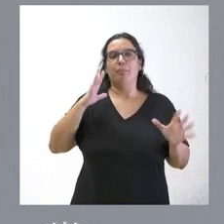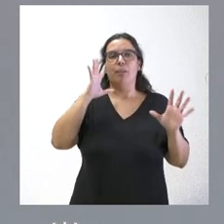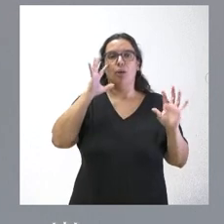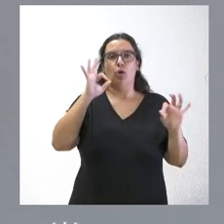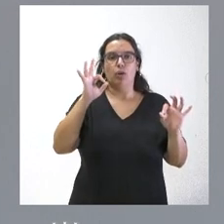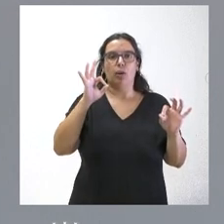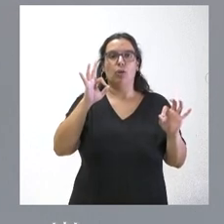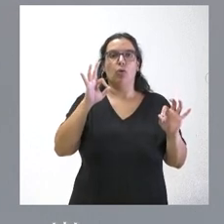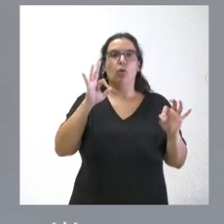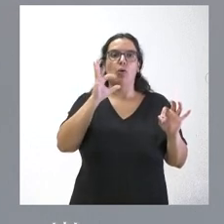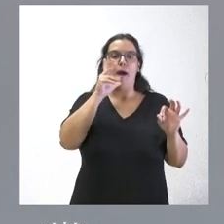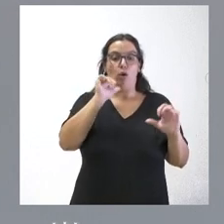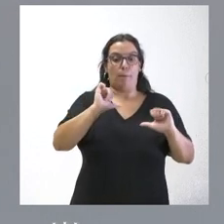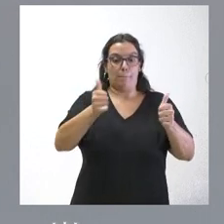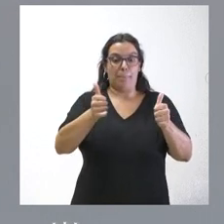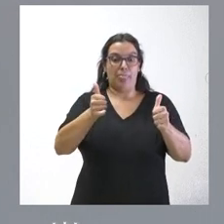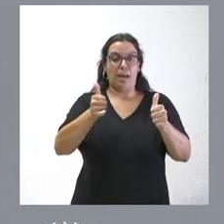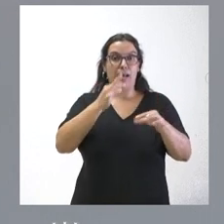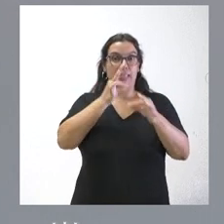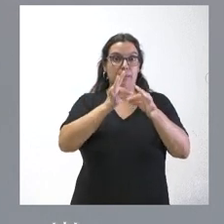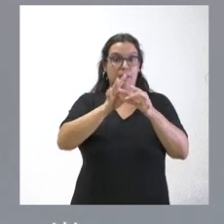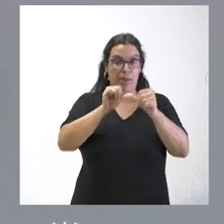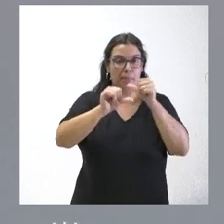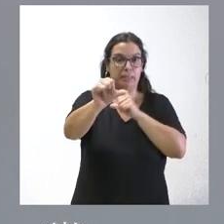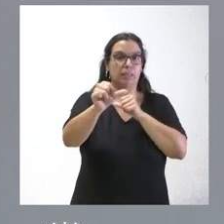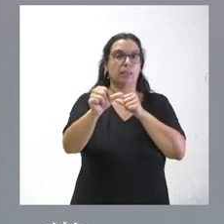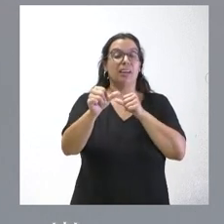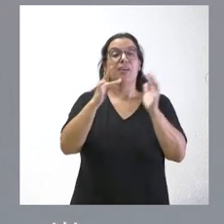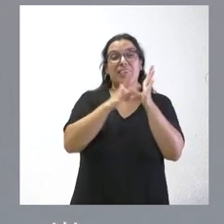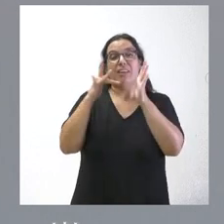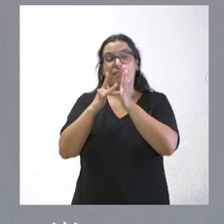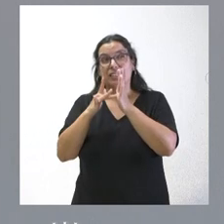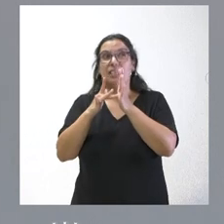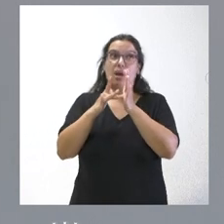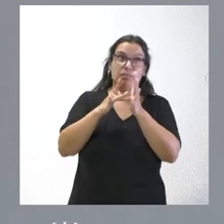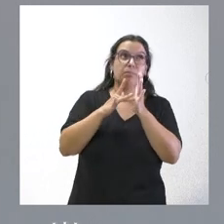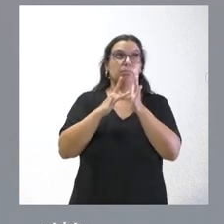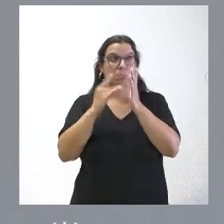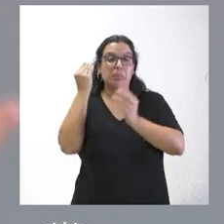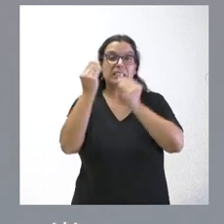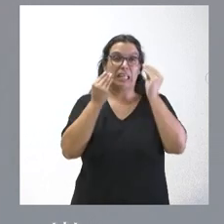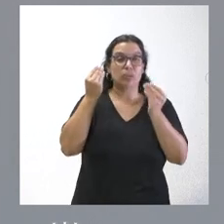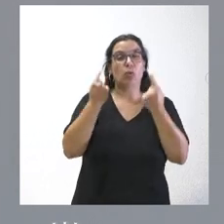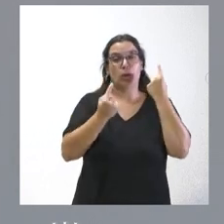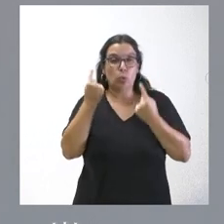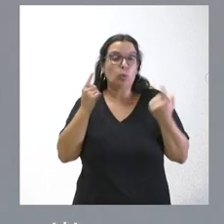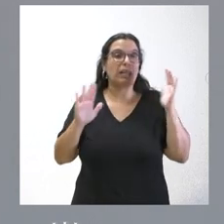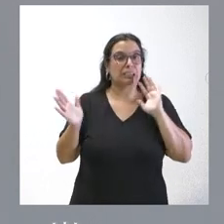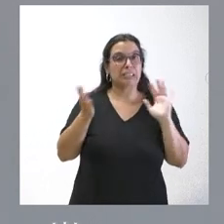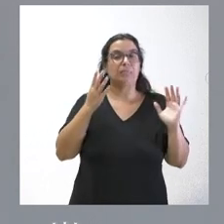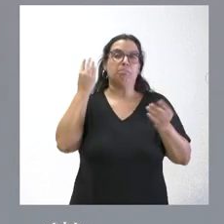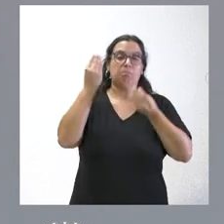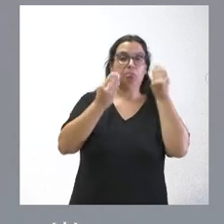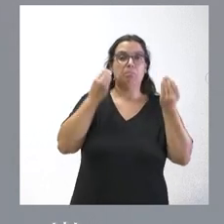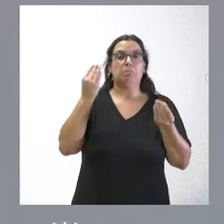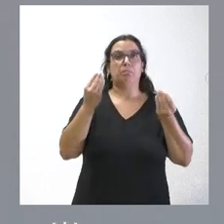este nuevo periodo de sesiones que ahora se inicia había algunas fechas que se podían estar barajando Es verdad que algunas de ellas incluso